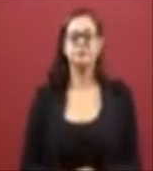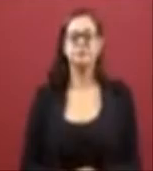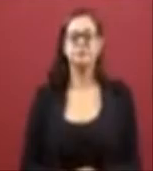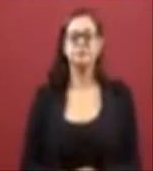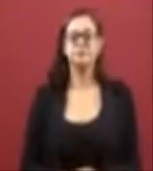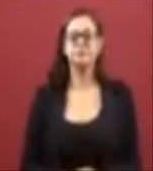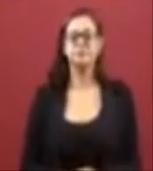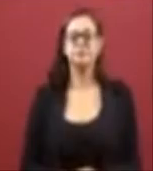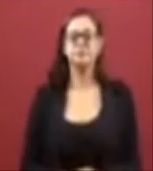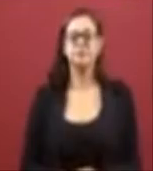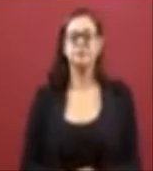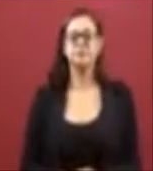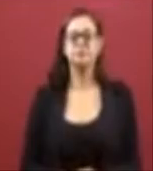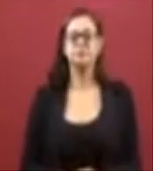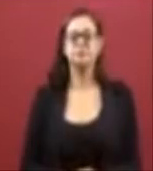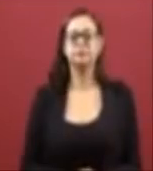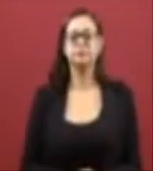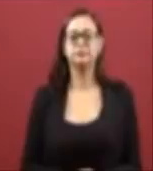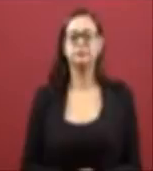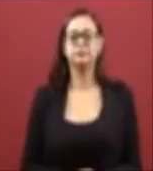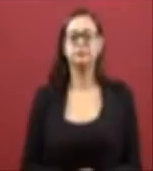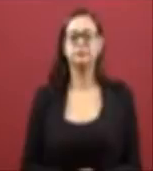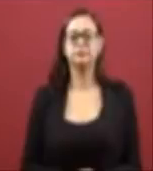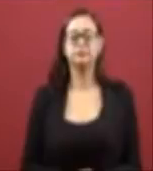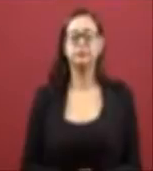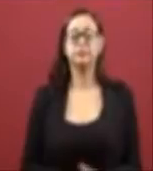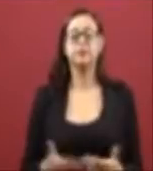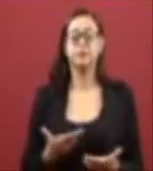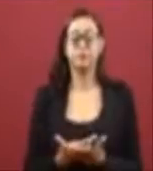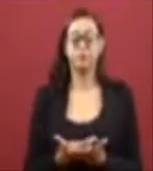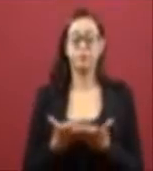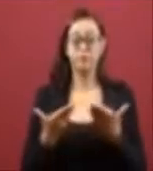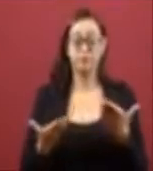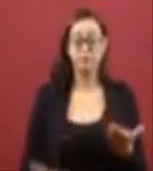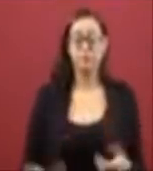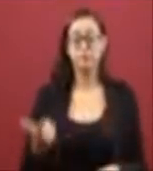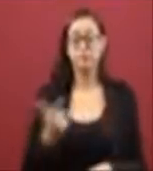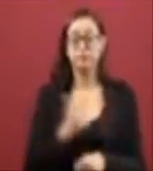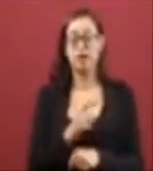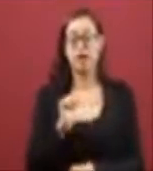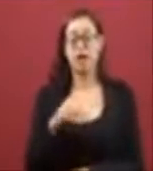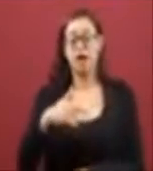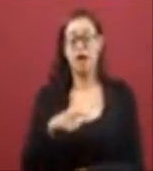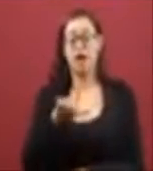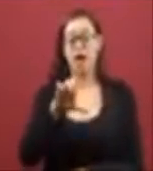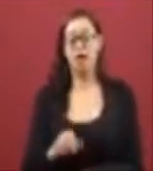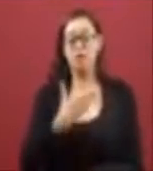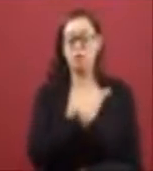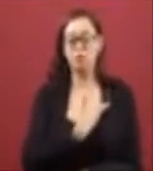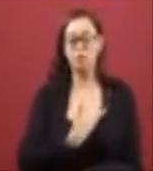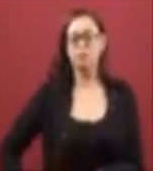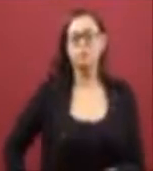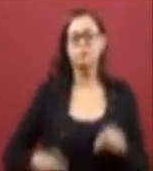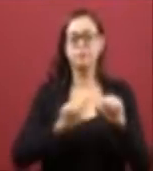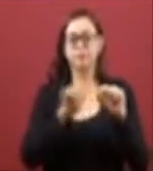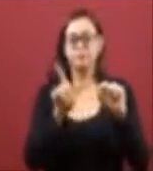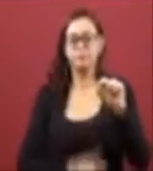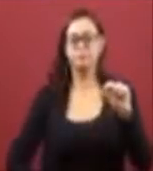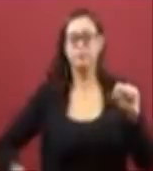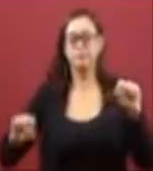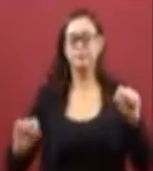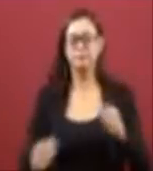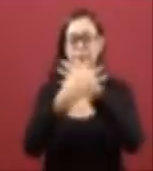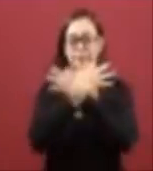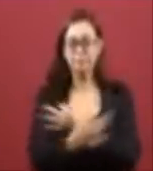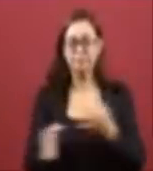Escuchemos el mensaje que dirige el licenciado Andrés Manuel López Obrador, presidente constitucional de los Estados Unidos